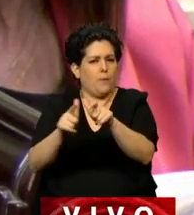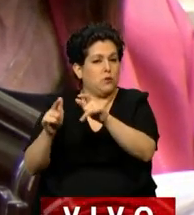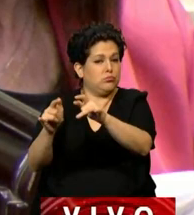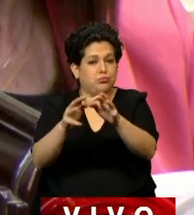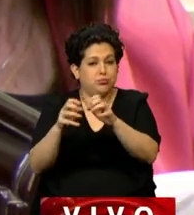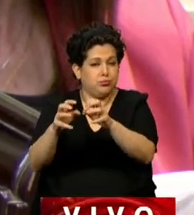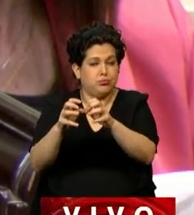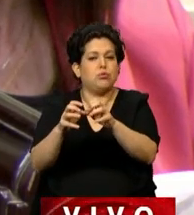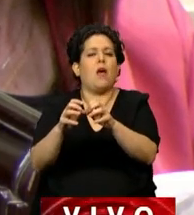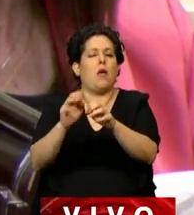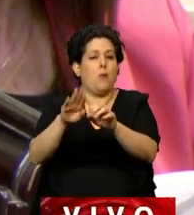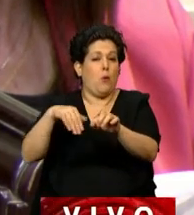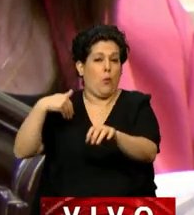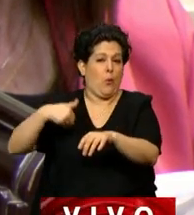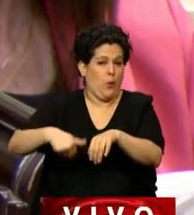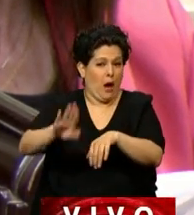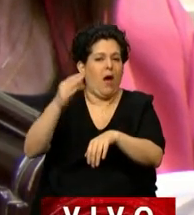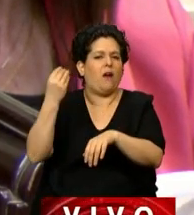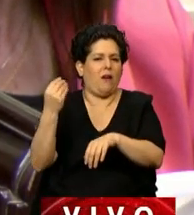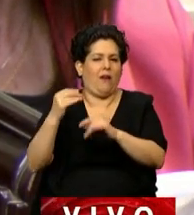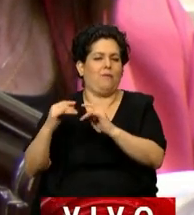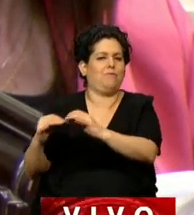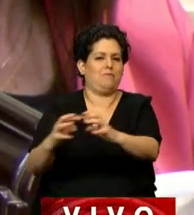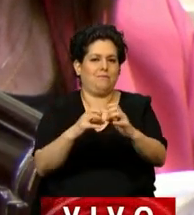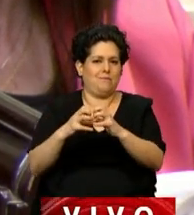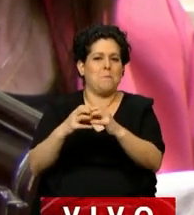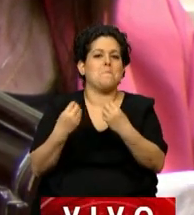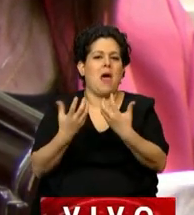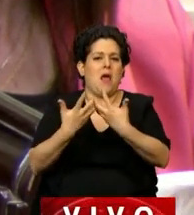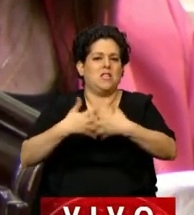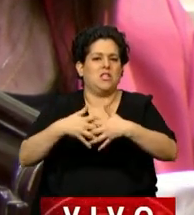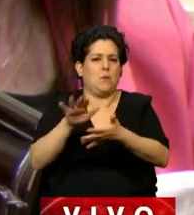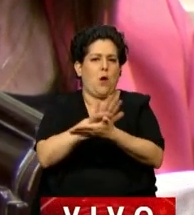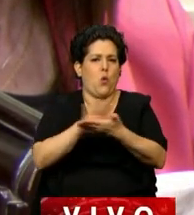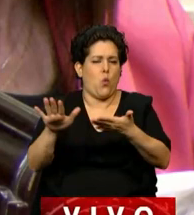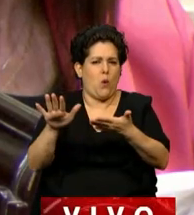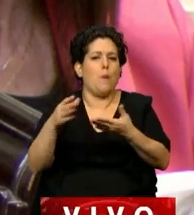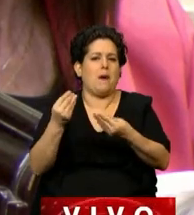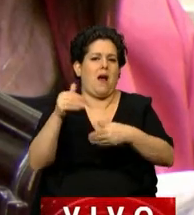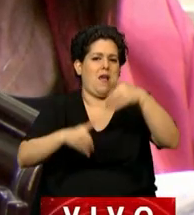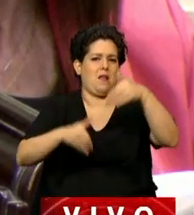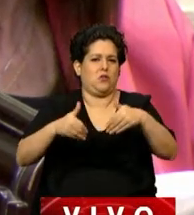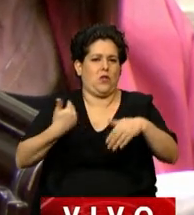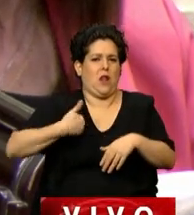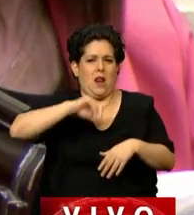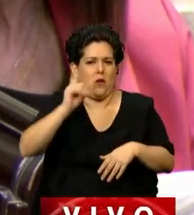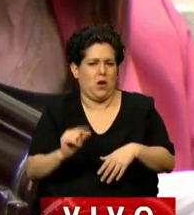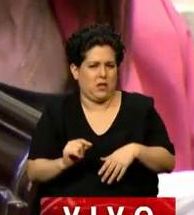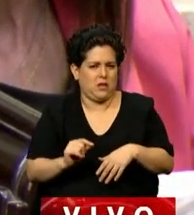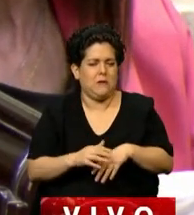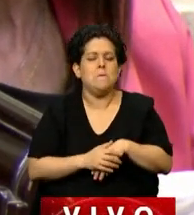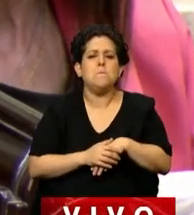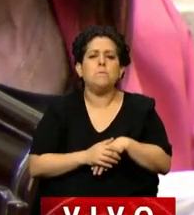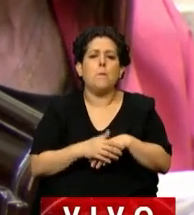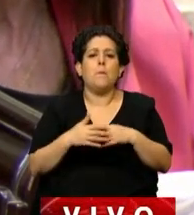quiere, vamos a brindar un nuevo sistema de... sistema electoral de los argentinos. Pero para eso,